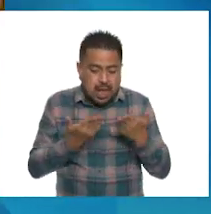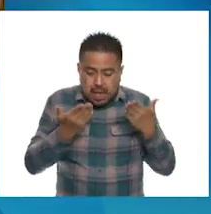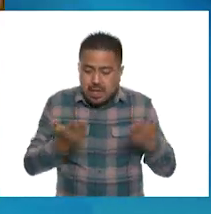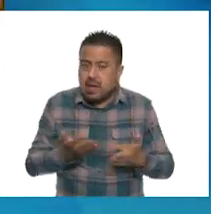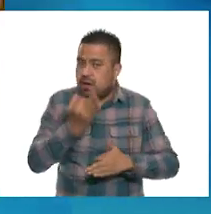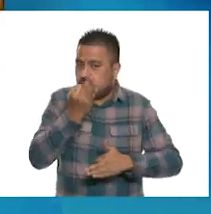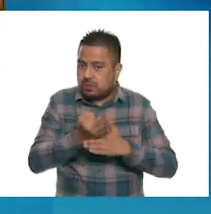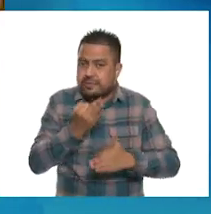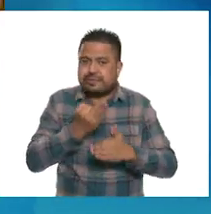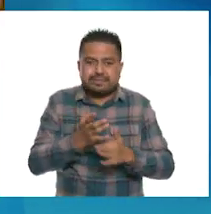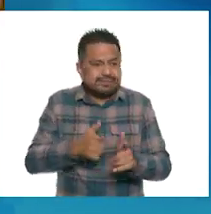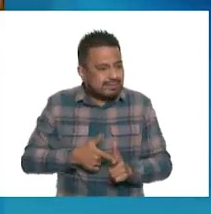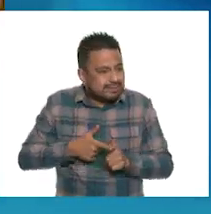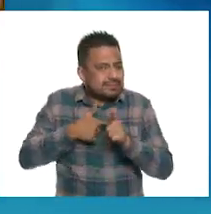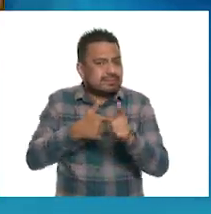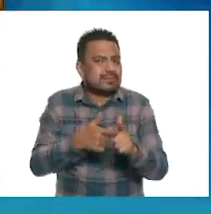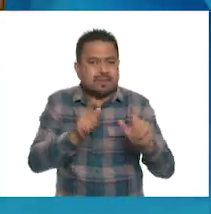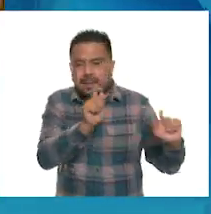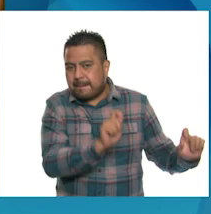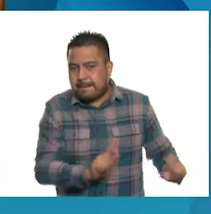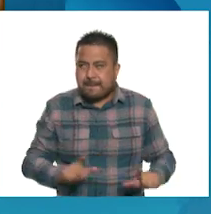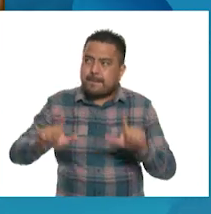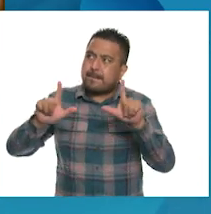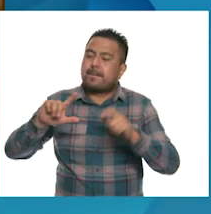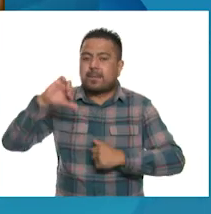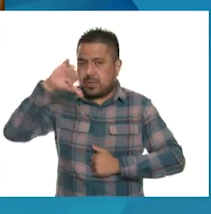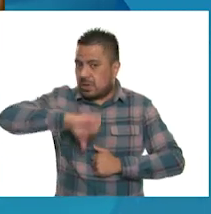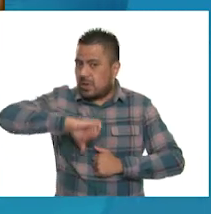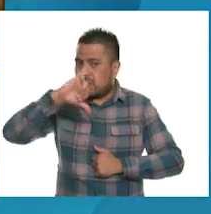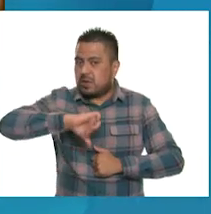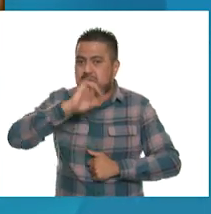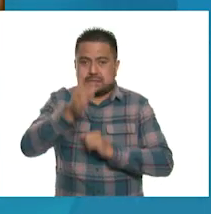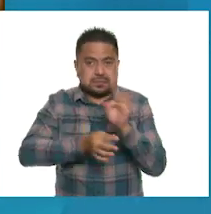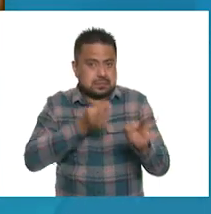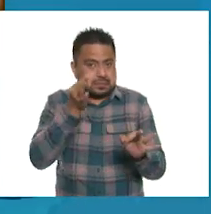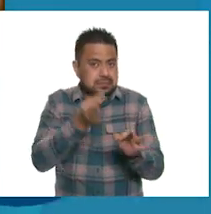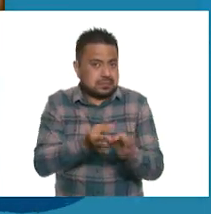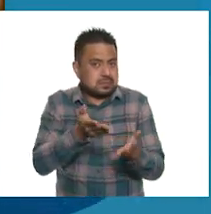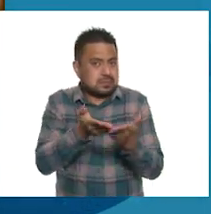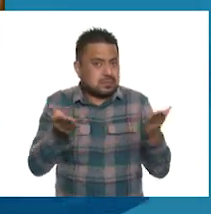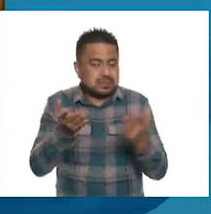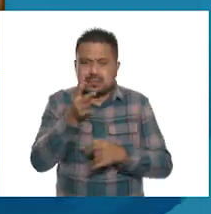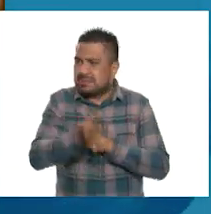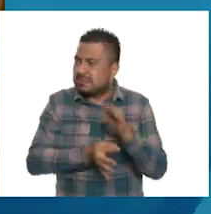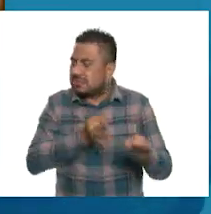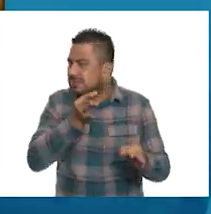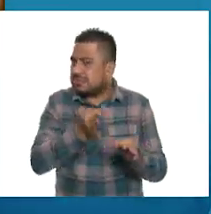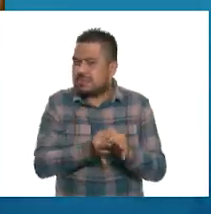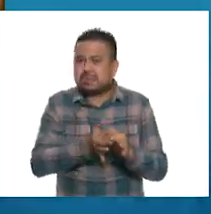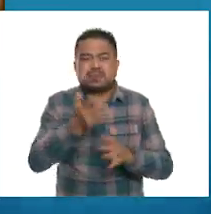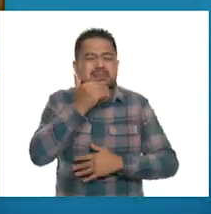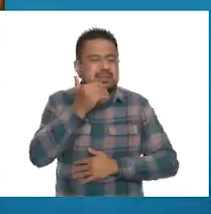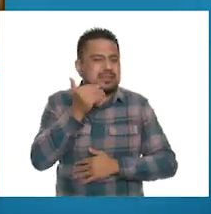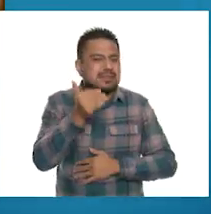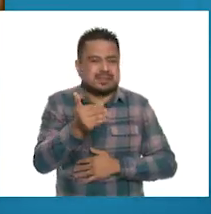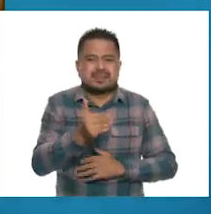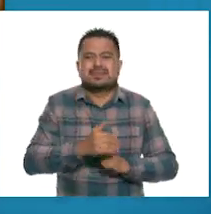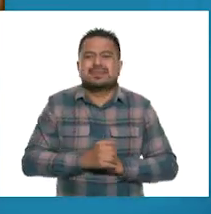es momento de seguir con el programa de hoy. ¿Listas? ¿Listos?